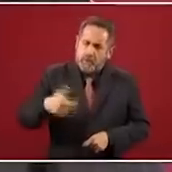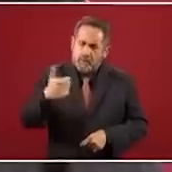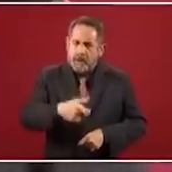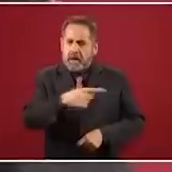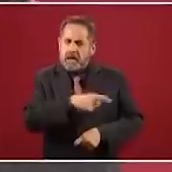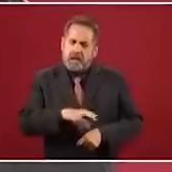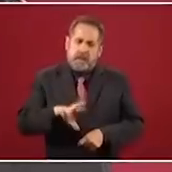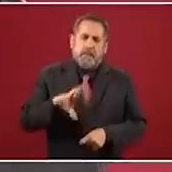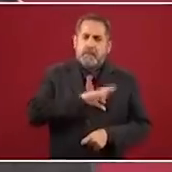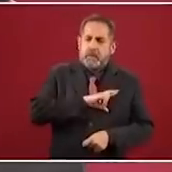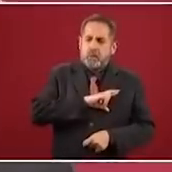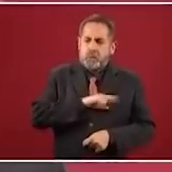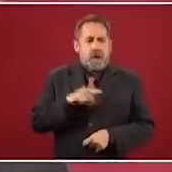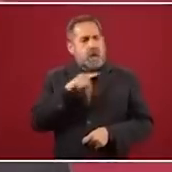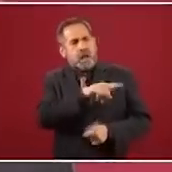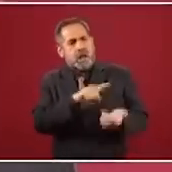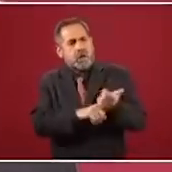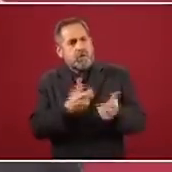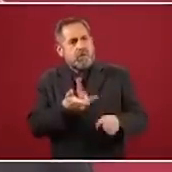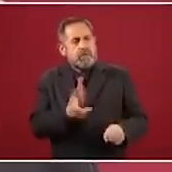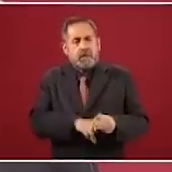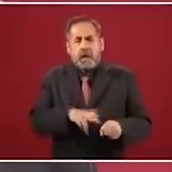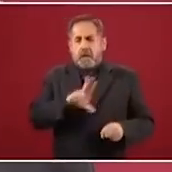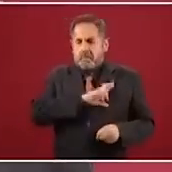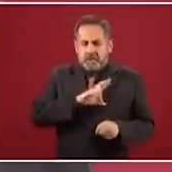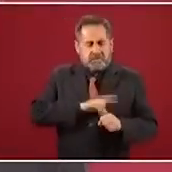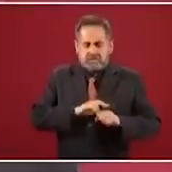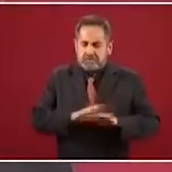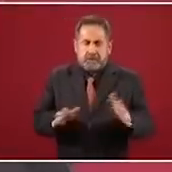se atienda, se pueda